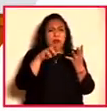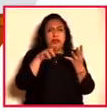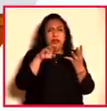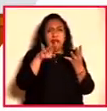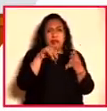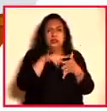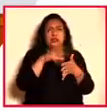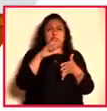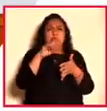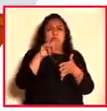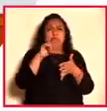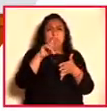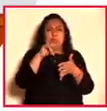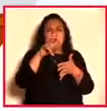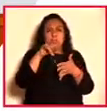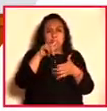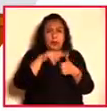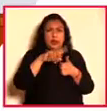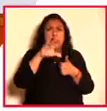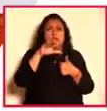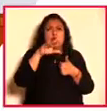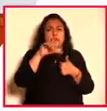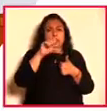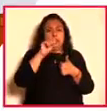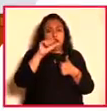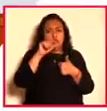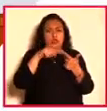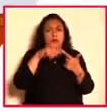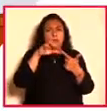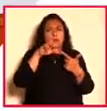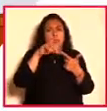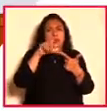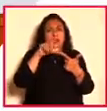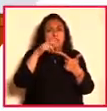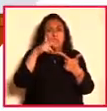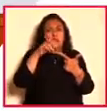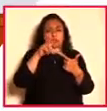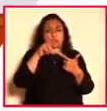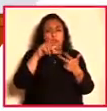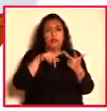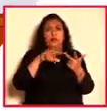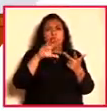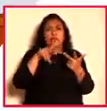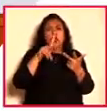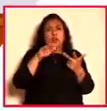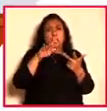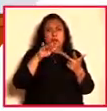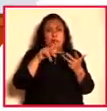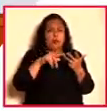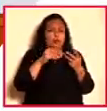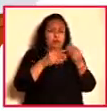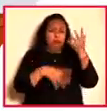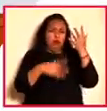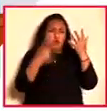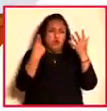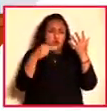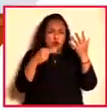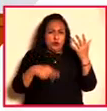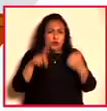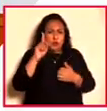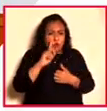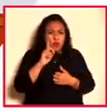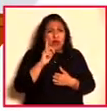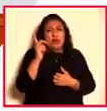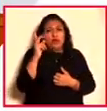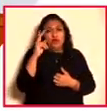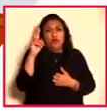Cristina Rivera Garza, Camila Sosa, Marlene Haushofer, Copano Matloa, entre otras, son algunas de las utópicas